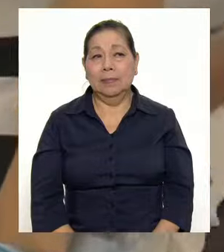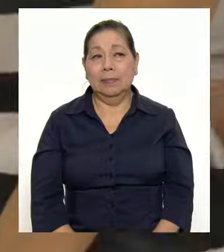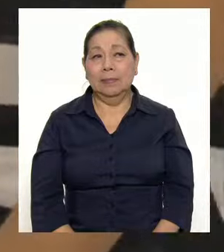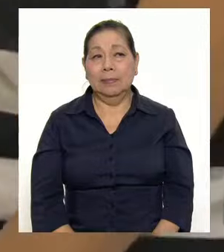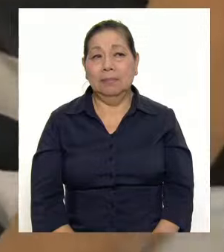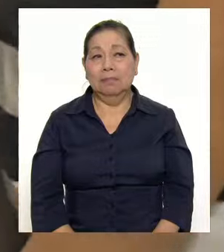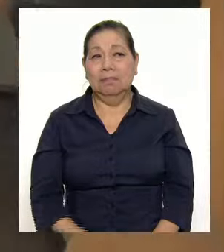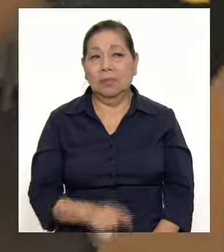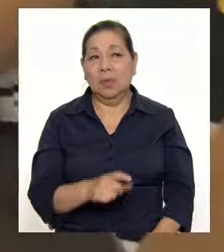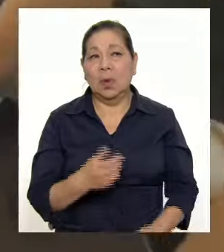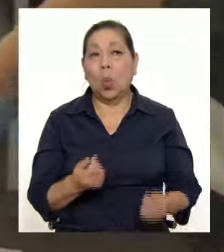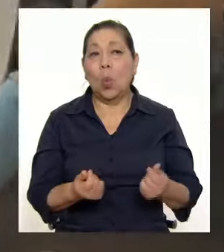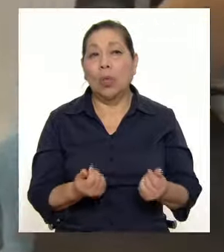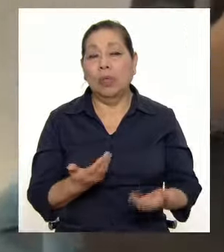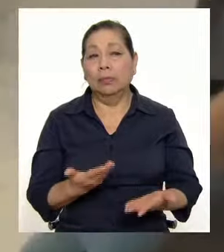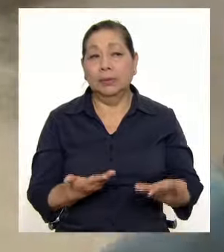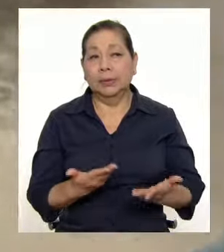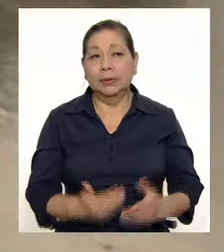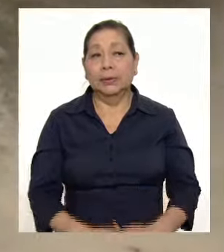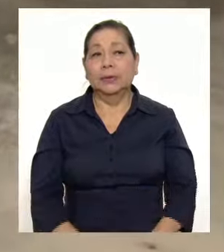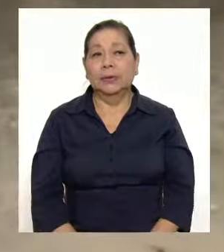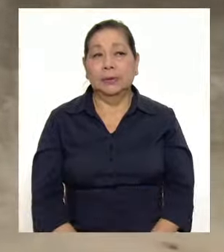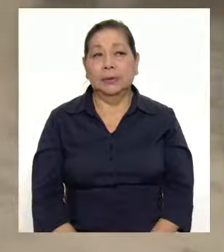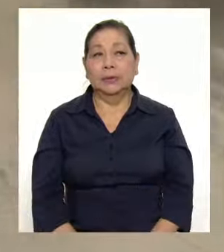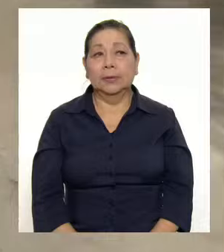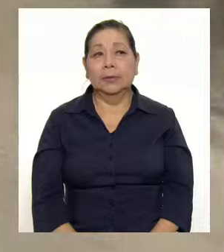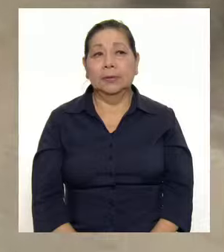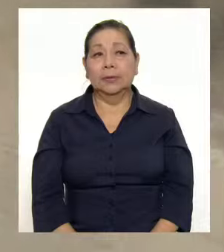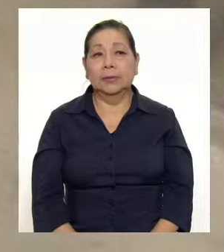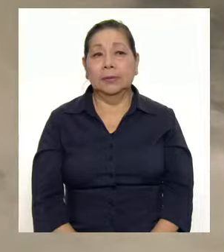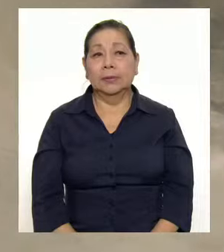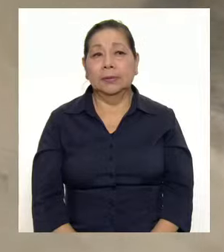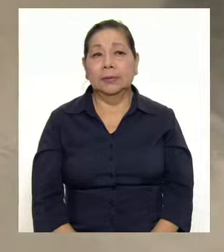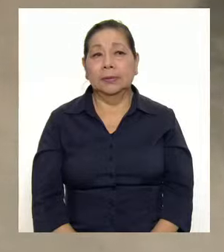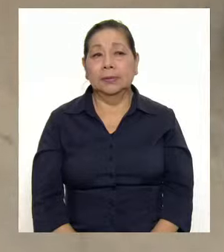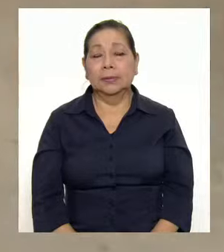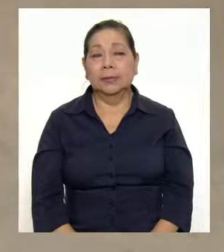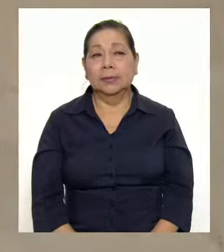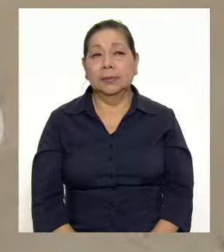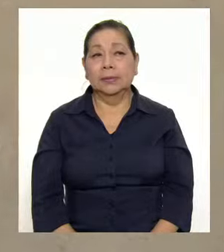Un peso de 9 kilos con 5 gramos de alcaloide de cocaína.